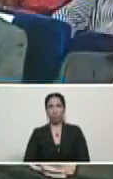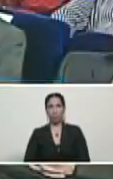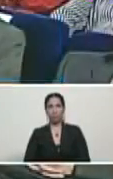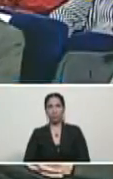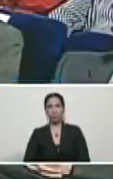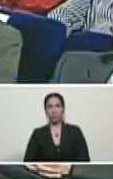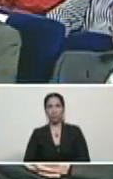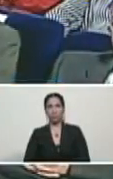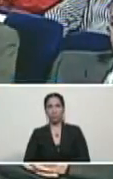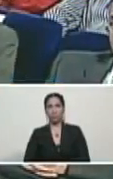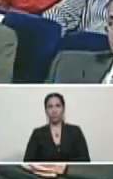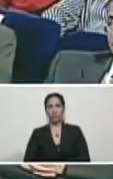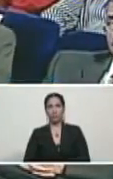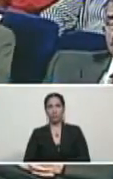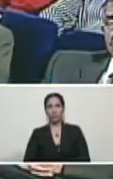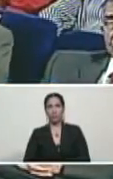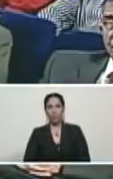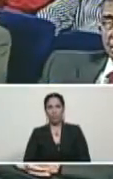Y diplomática.